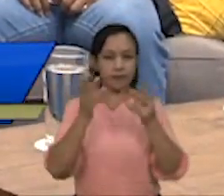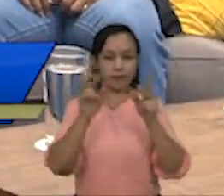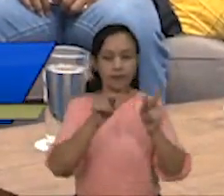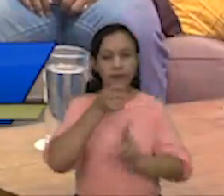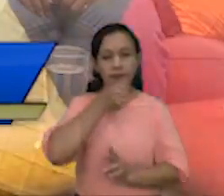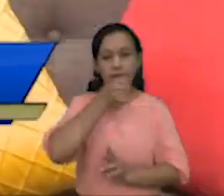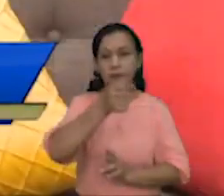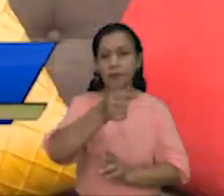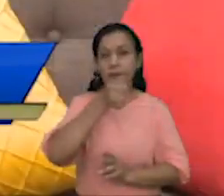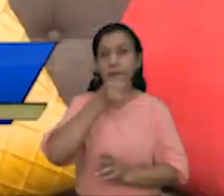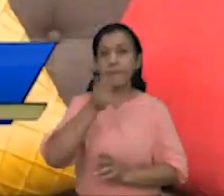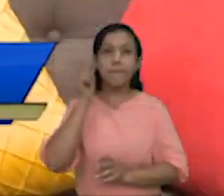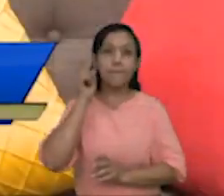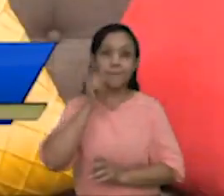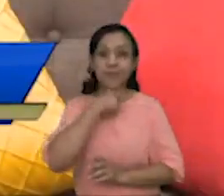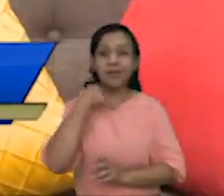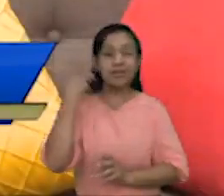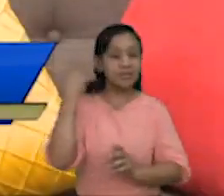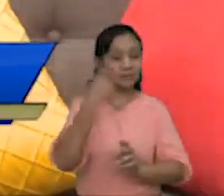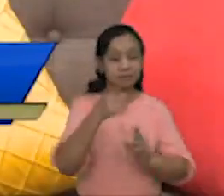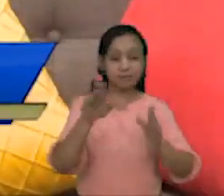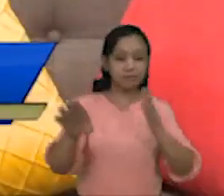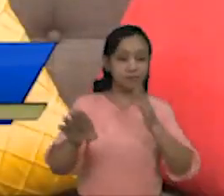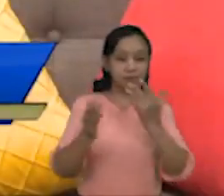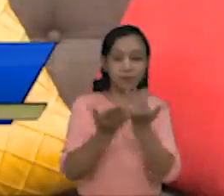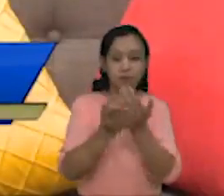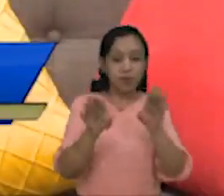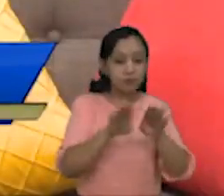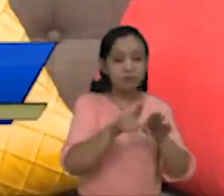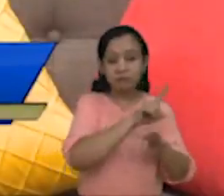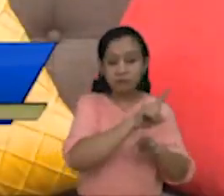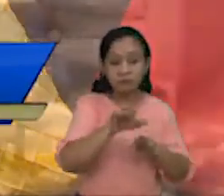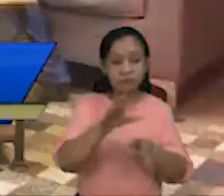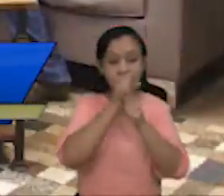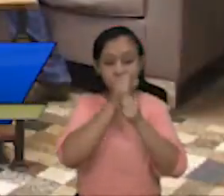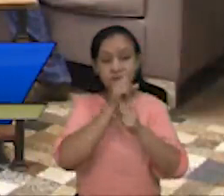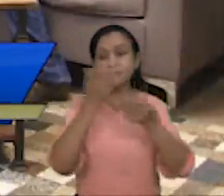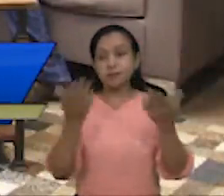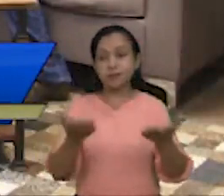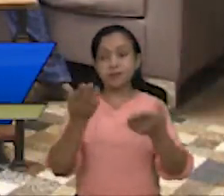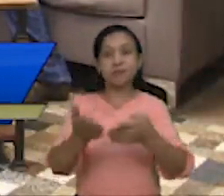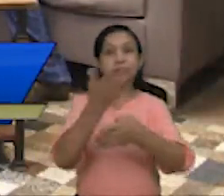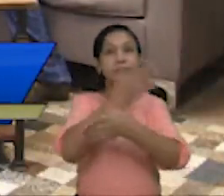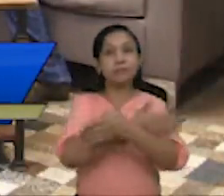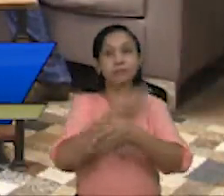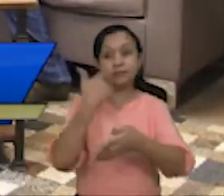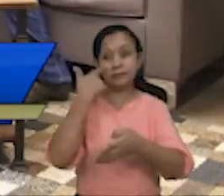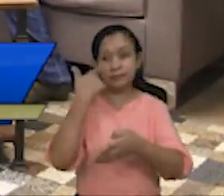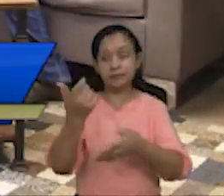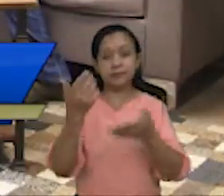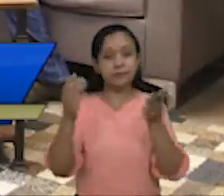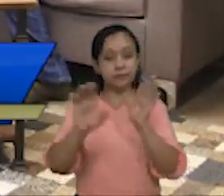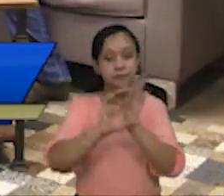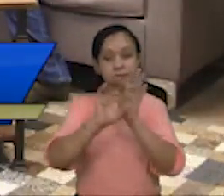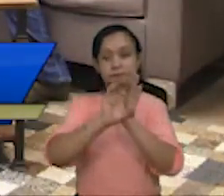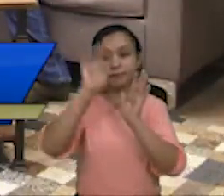periodistas eran realmente censurados. ¿Cómo podemos nosotros reconocer ahora esos avances que hemos logrado en nuestra constitución